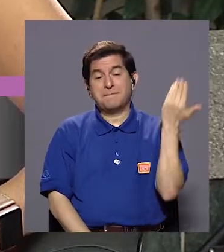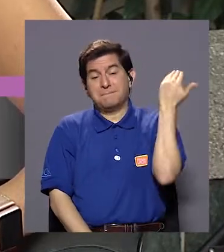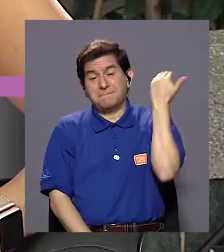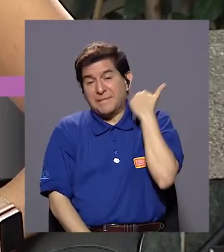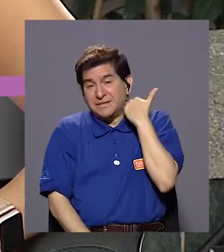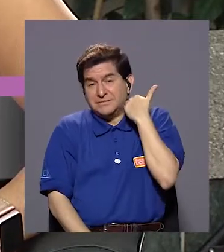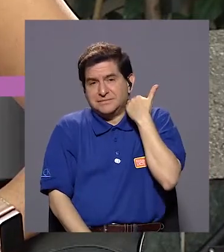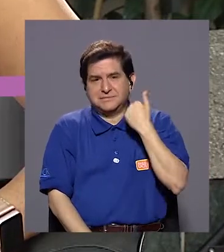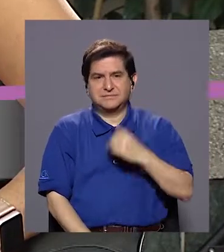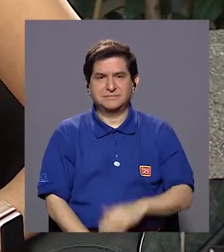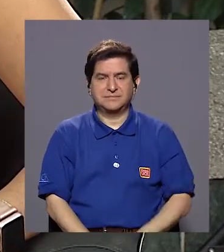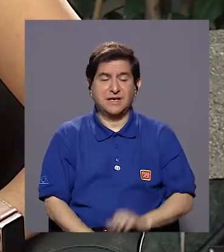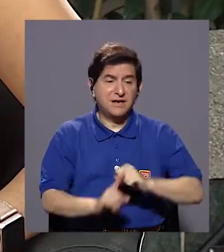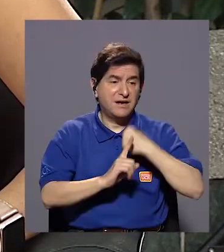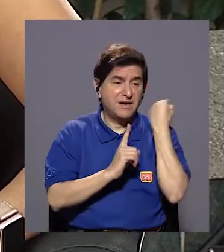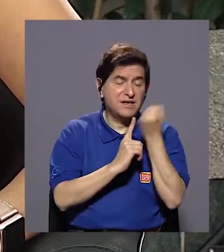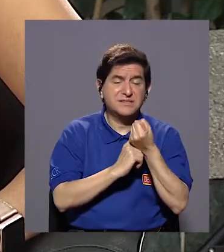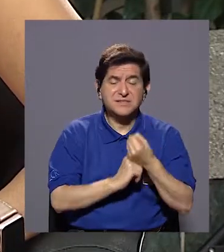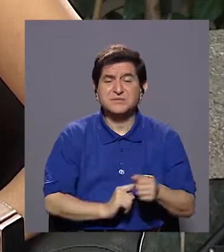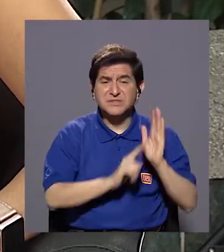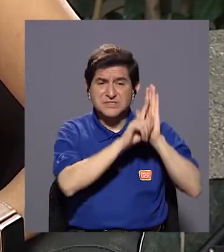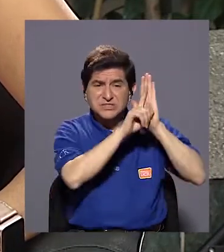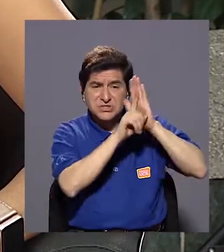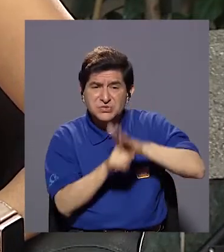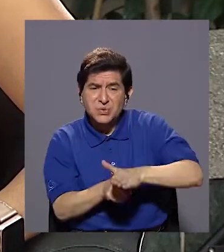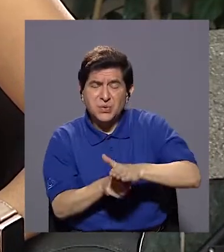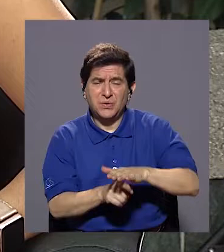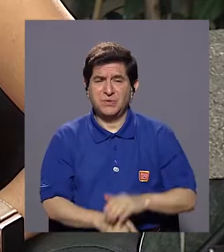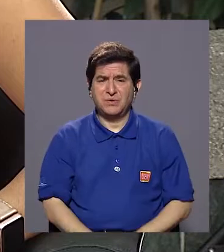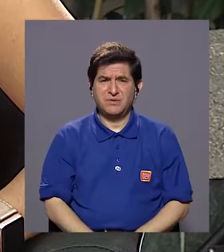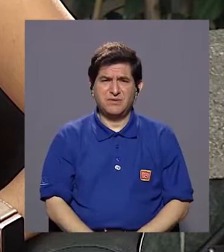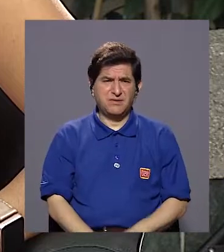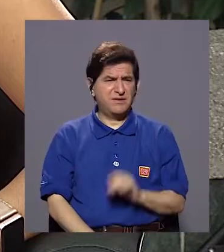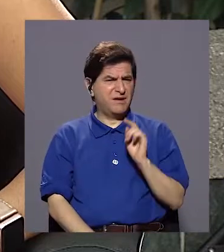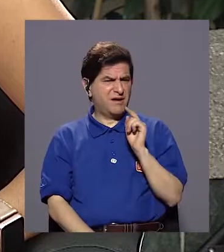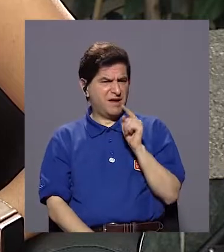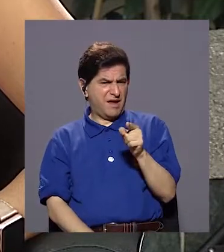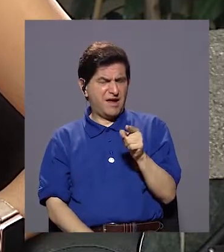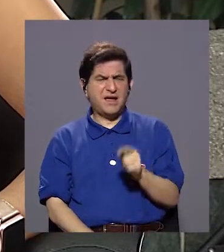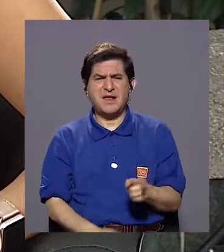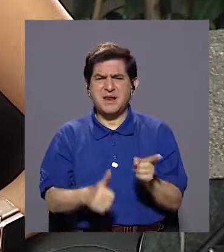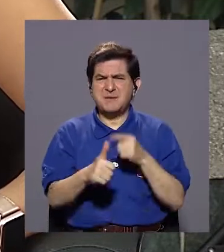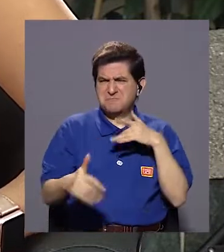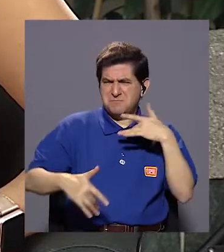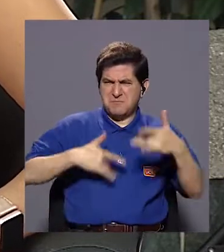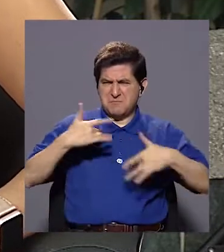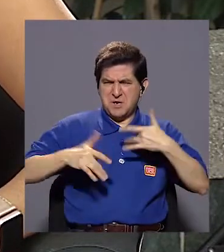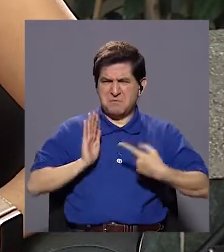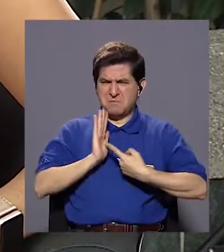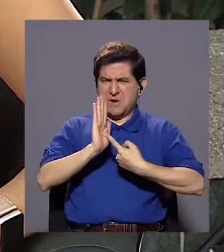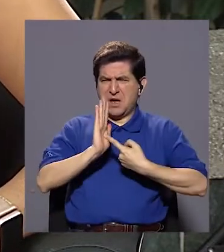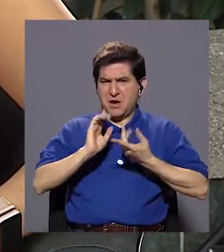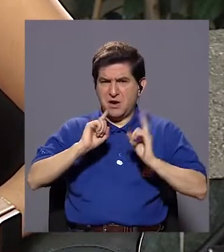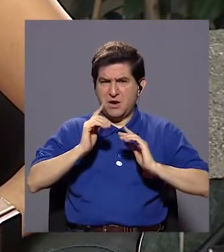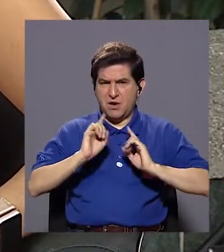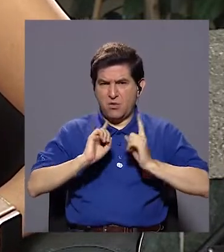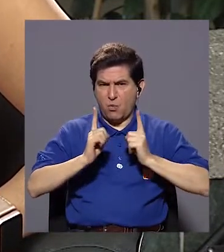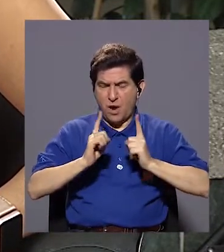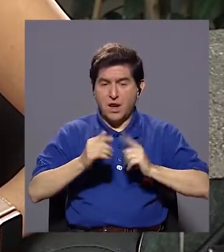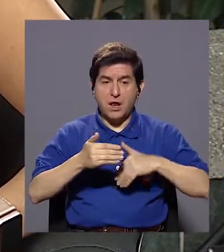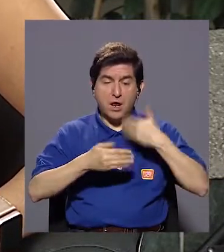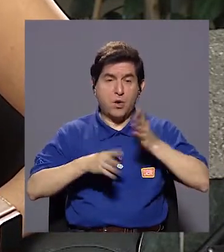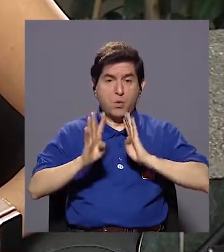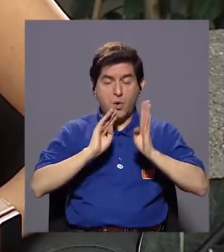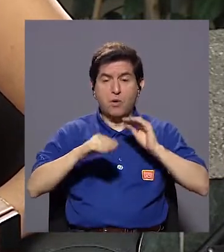siendo víctima de bullying. ¿Cuáles son primeros síntomas? Luego hablamos de consecuencias,